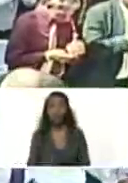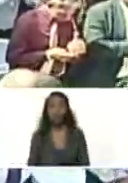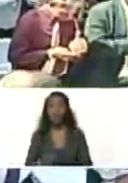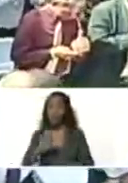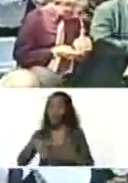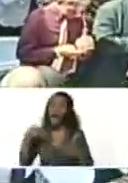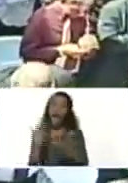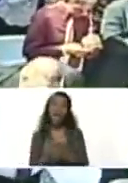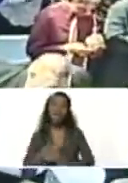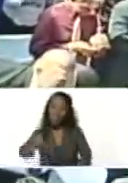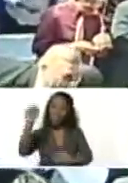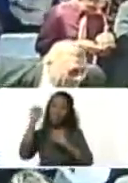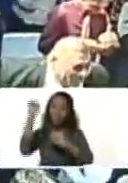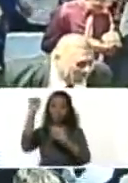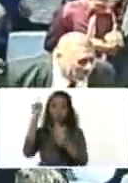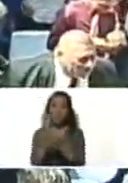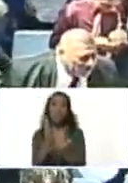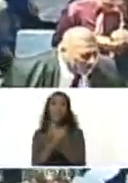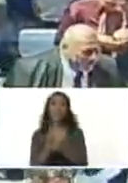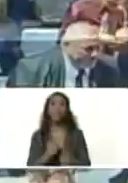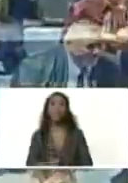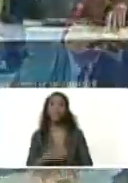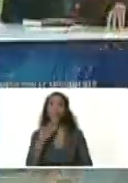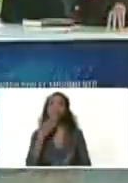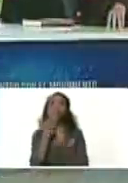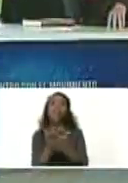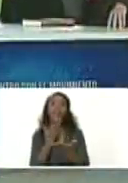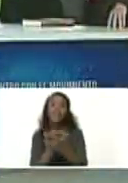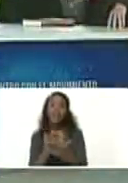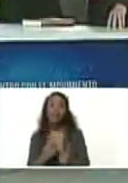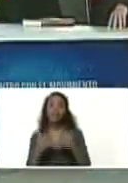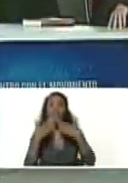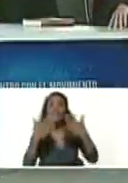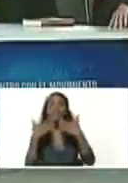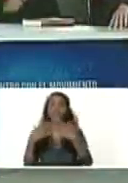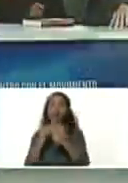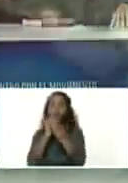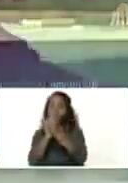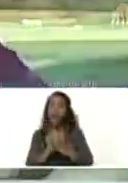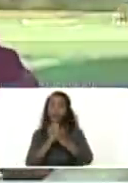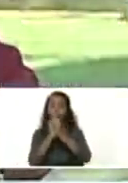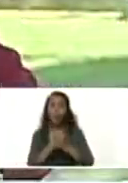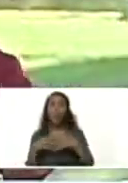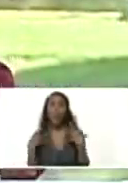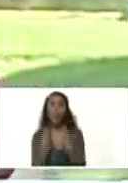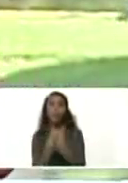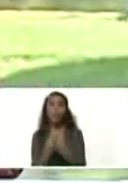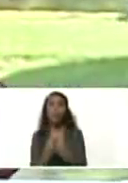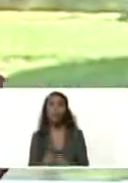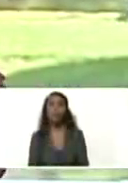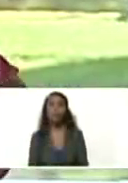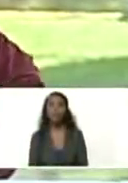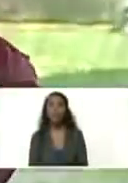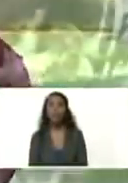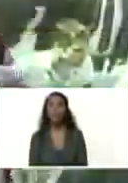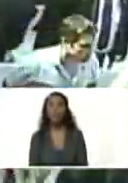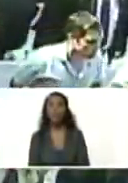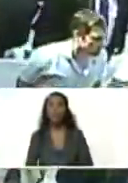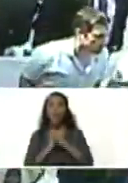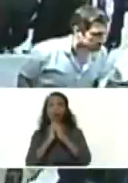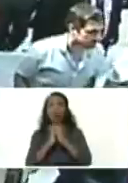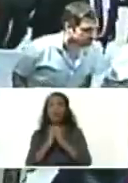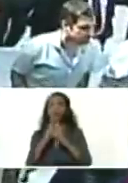la victoria siempre! Muchas gracias, muchas gracias. Oremos, oremos juntos, oremos. Oremos todos,